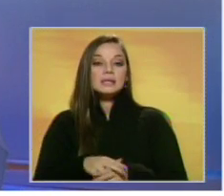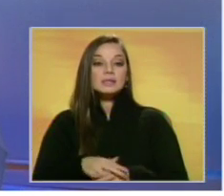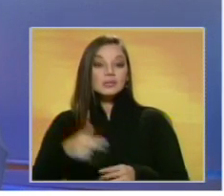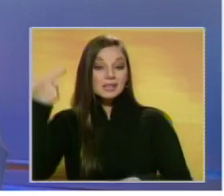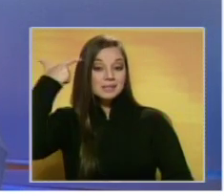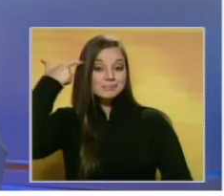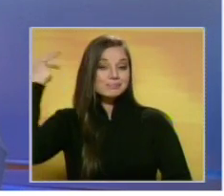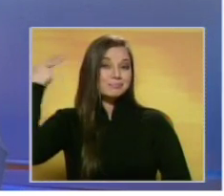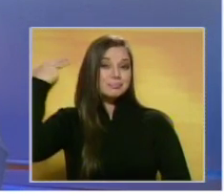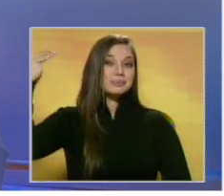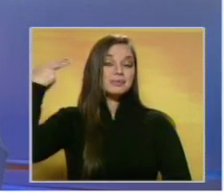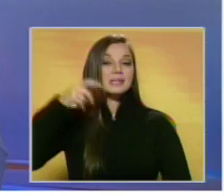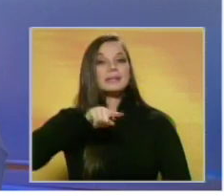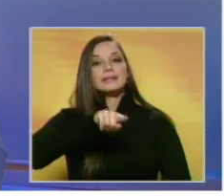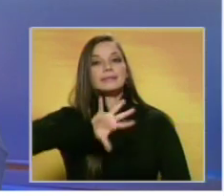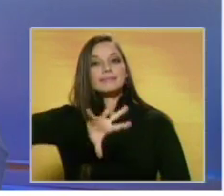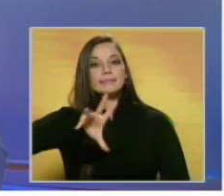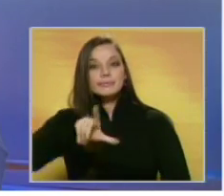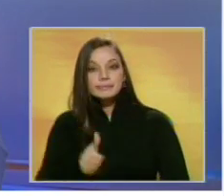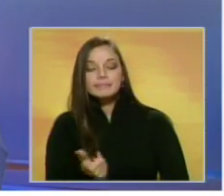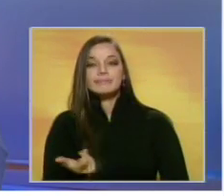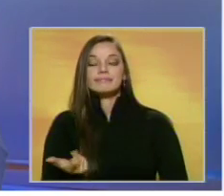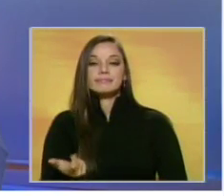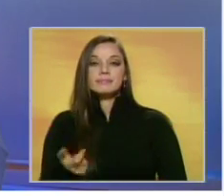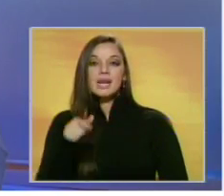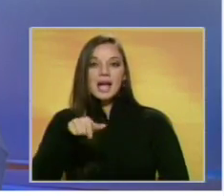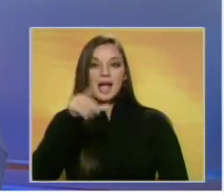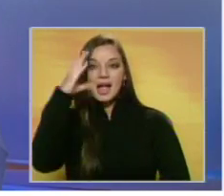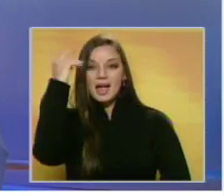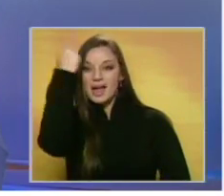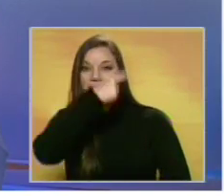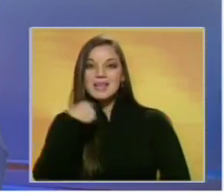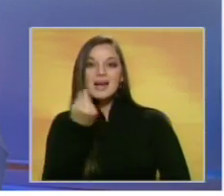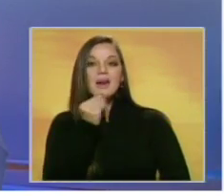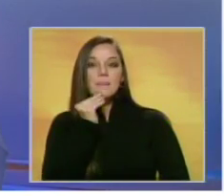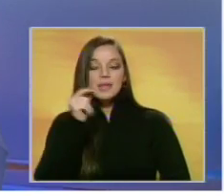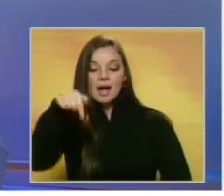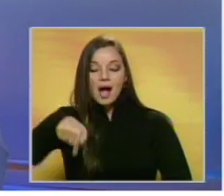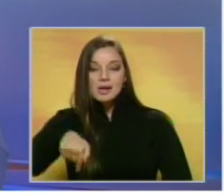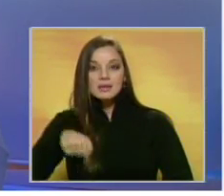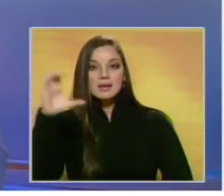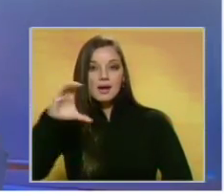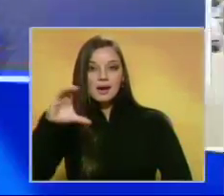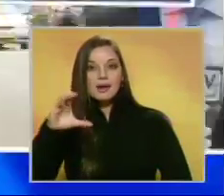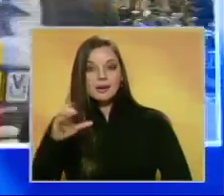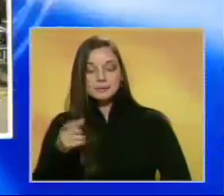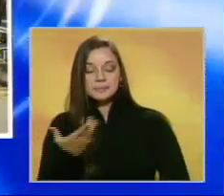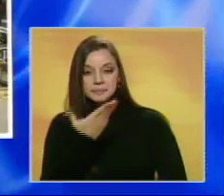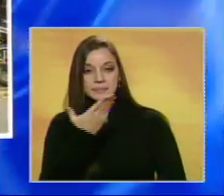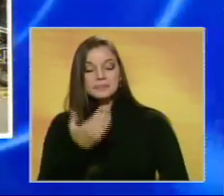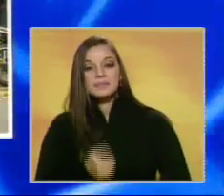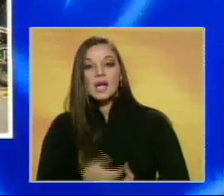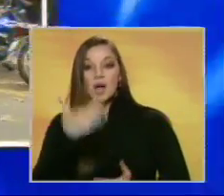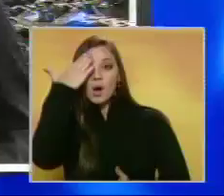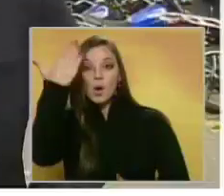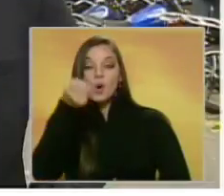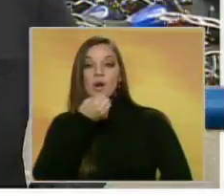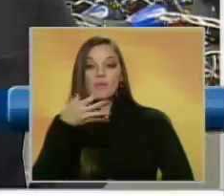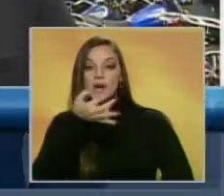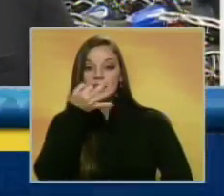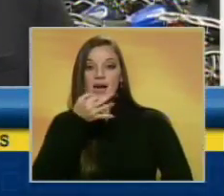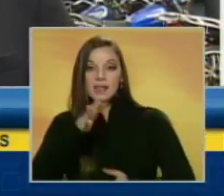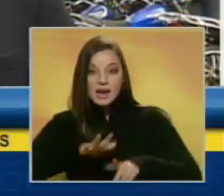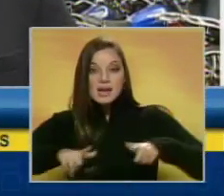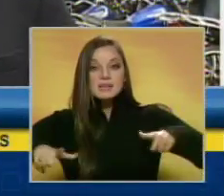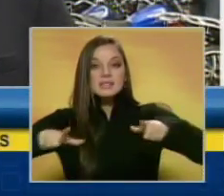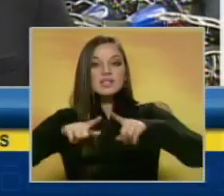la cabeza para robarlo. El crimen ocurrió en Carapita, aquí en Caracas. Gustavo Gómez Morón nos cuenta más. Hola, buenas tardes. En el sector Santa Ana